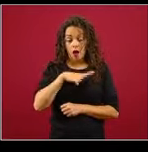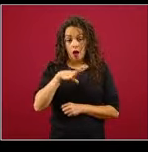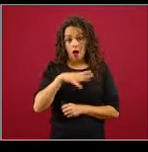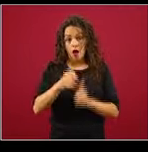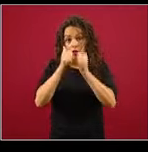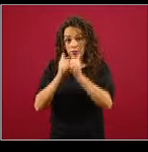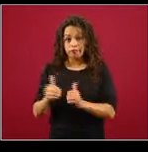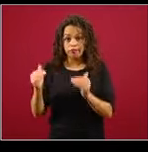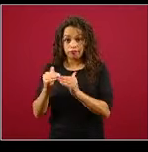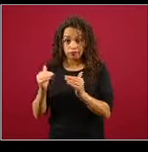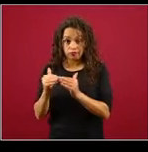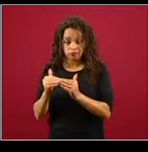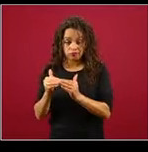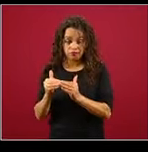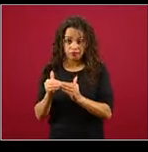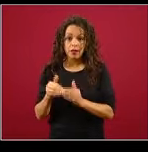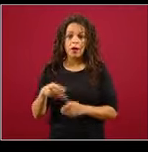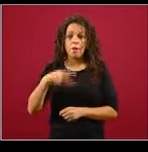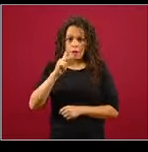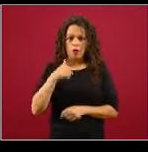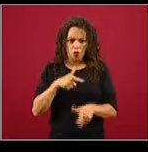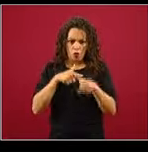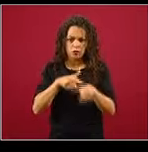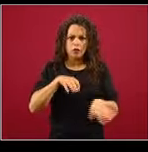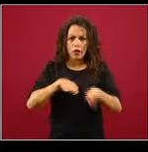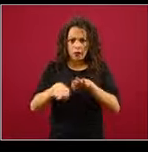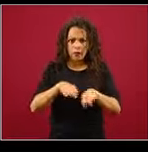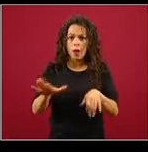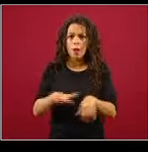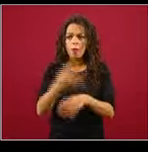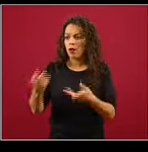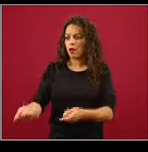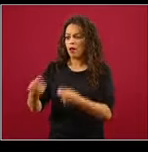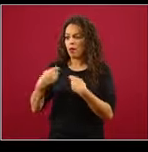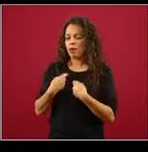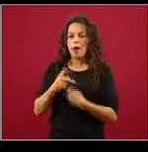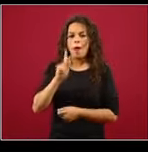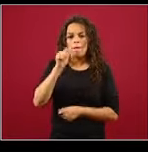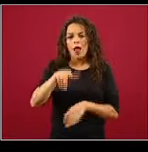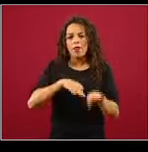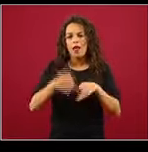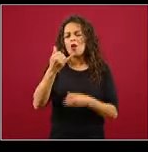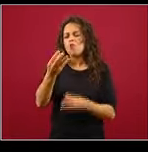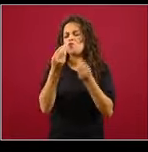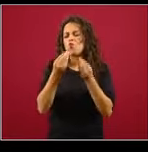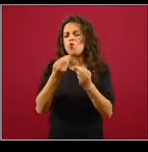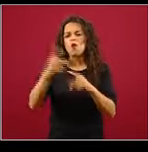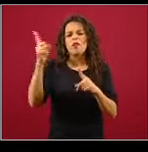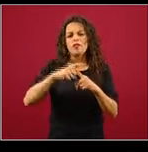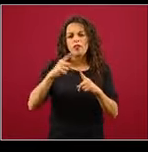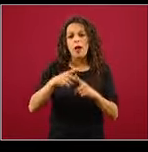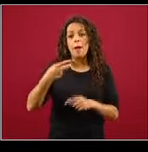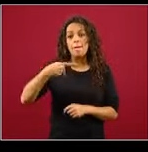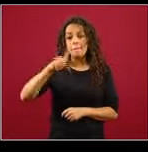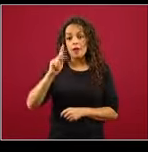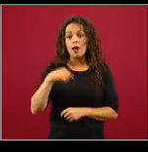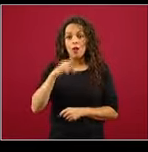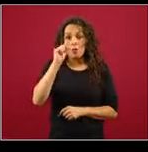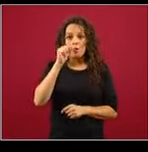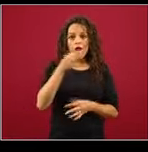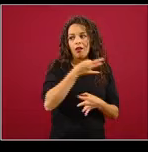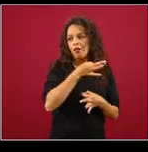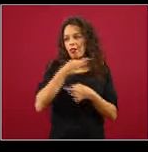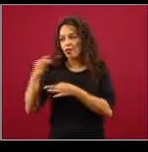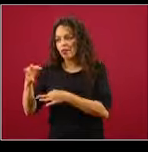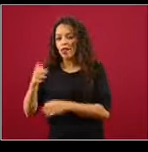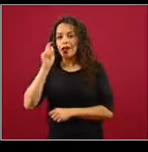aún sigo trabajando, ya que nos dejaron un plan de trabajo y muchas tareas. Pero de igual manera me distraigo en las redes sociales